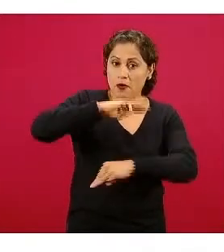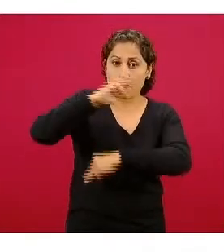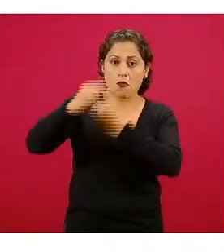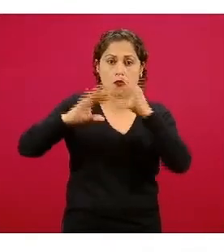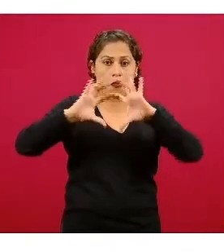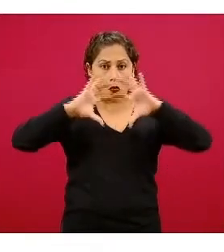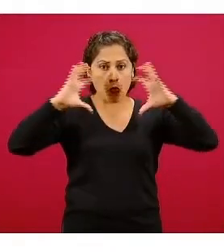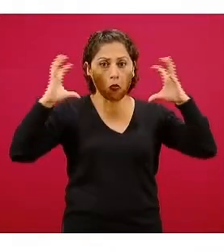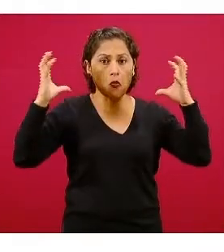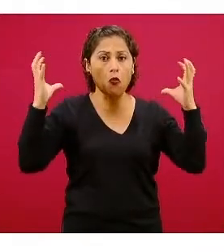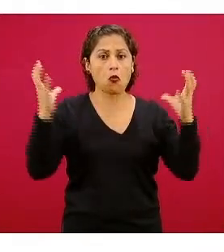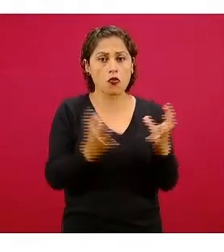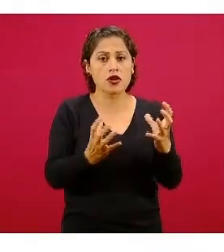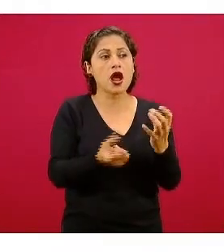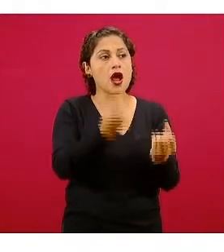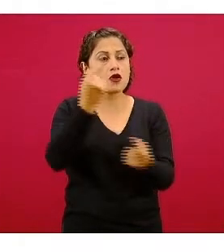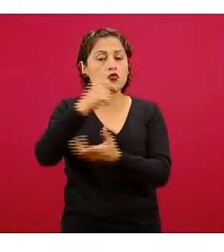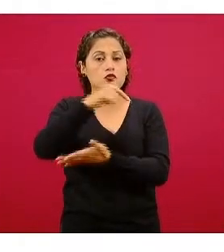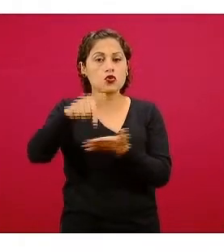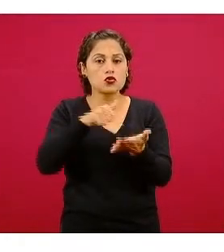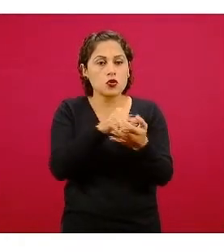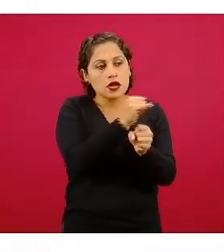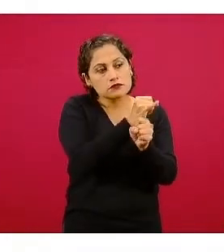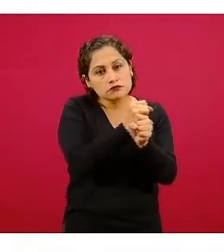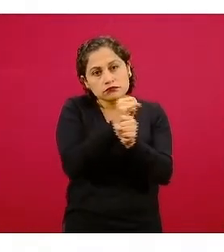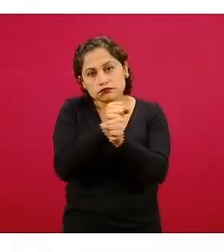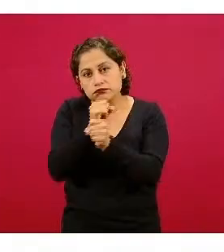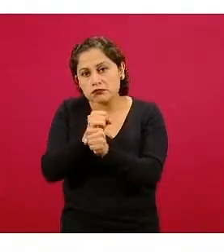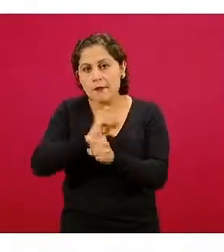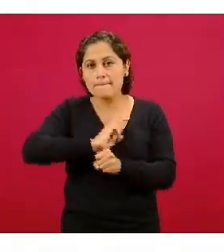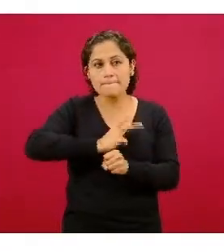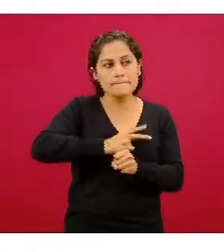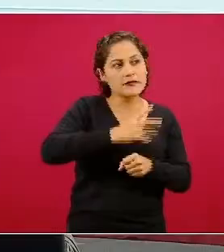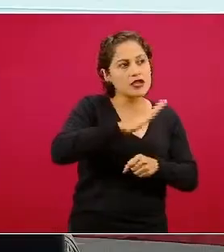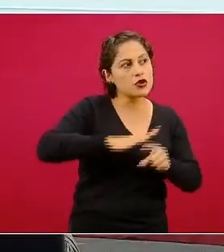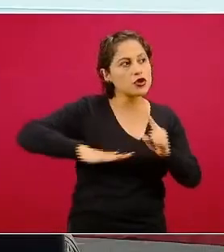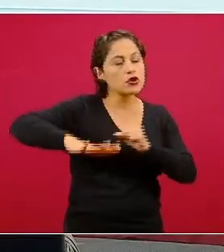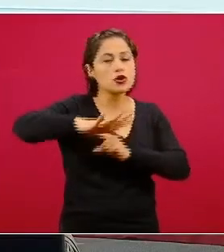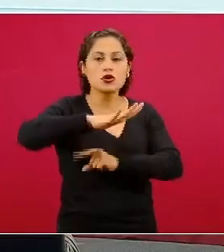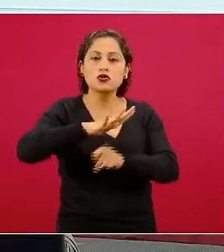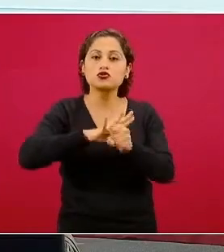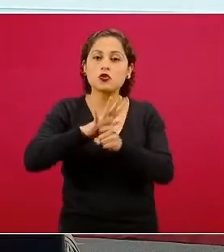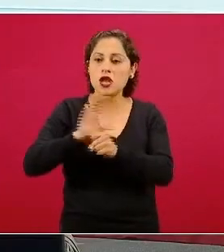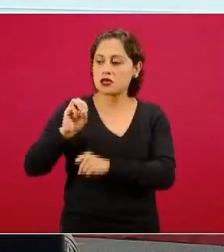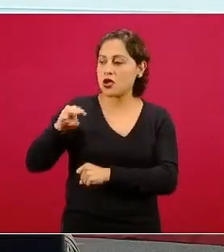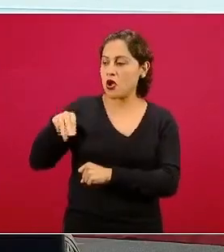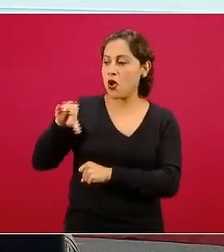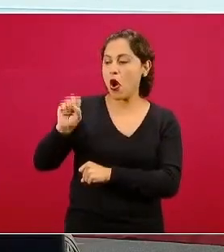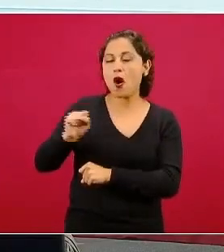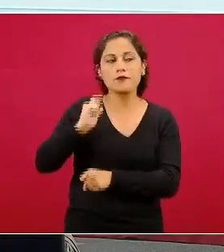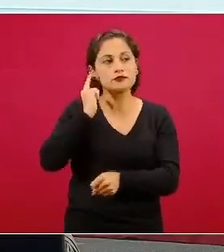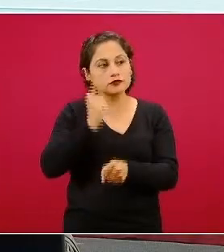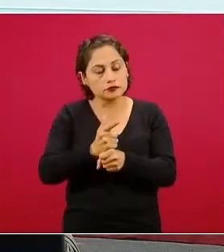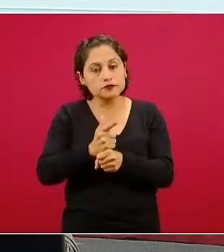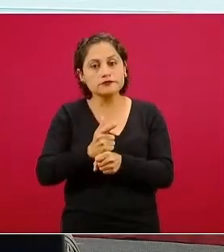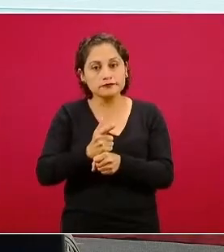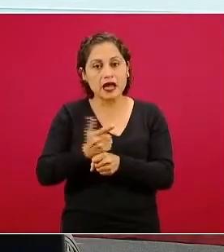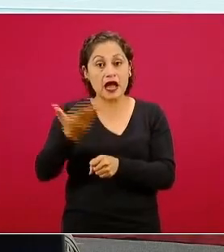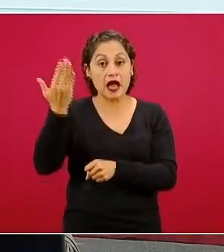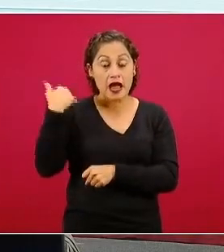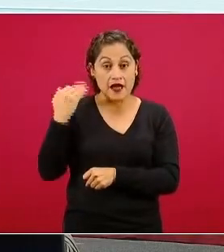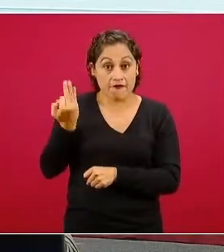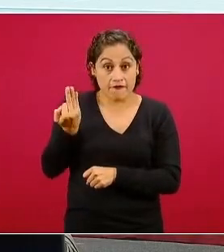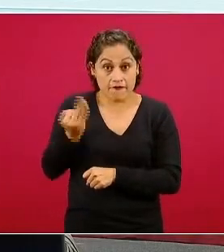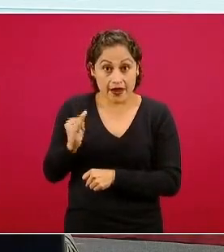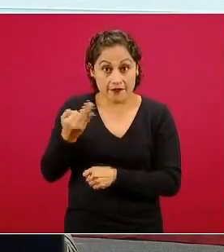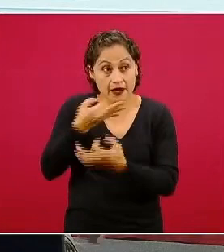puntos en donde se está monitoreando qué tipo de virus está circulando y con base en eso la Organización Mundial de la Salud en febrero emite cuáles